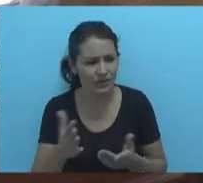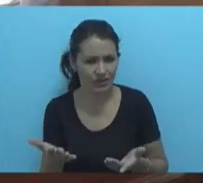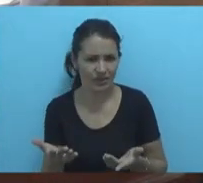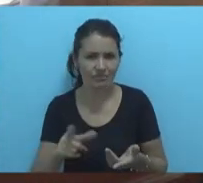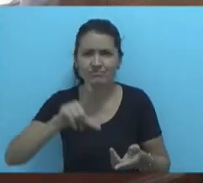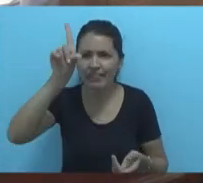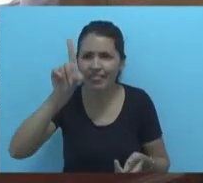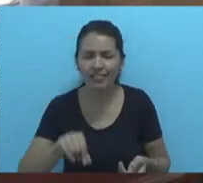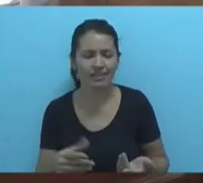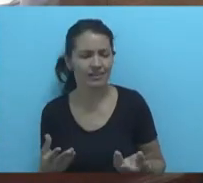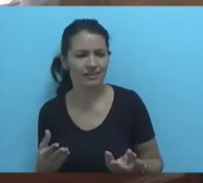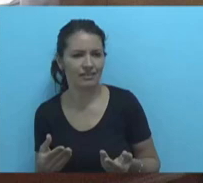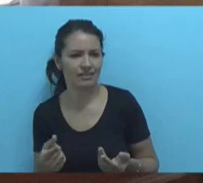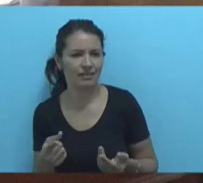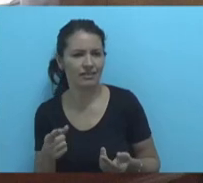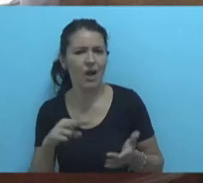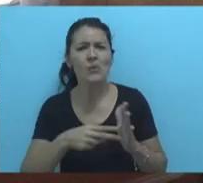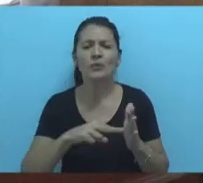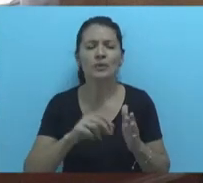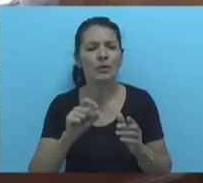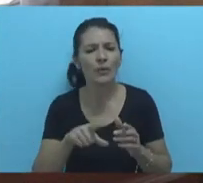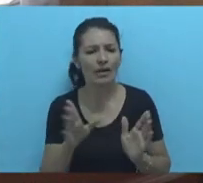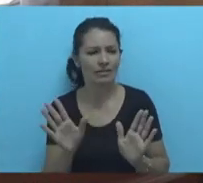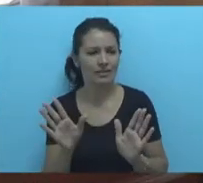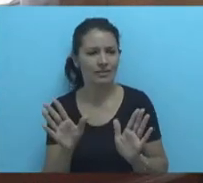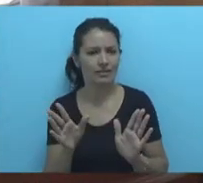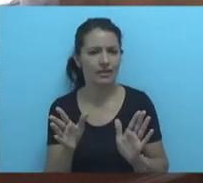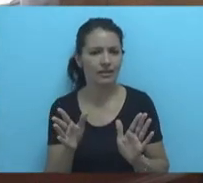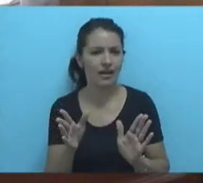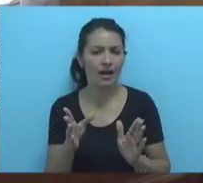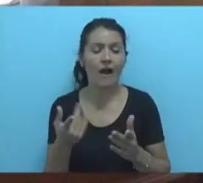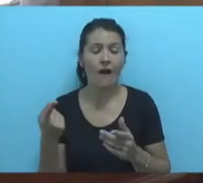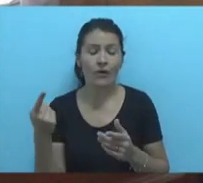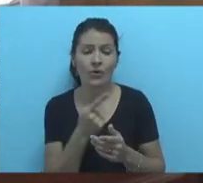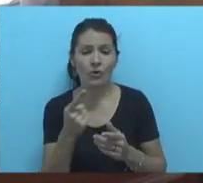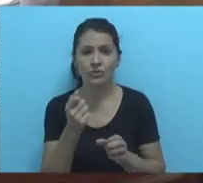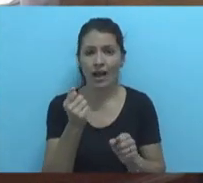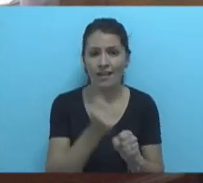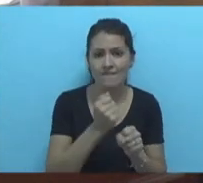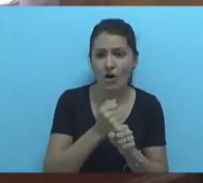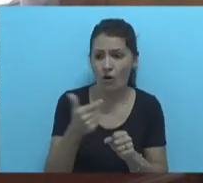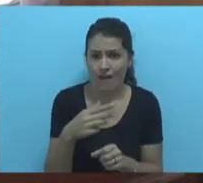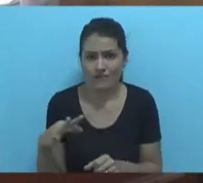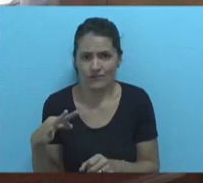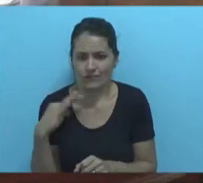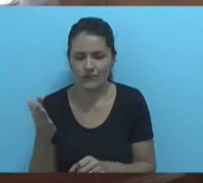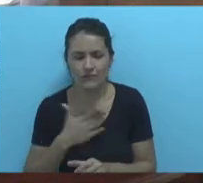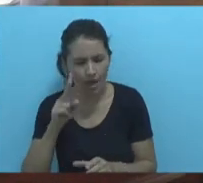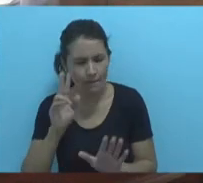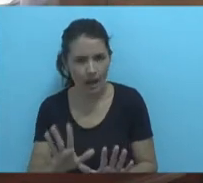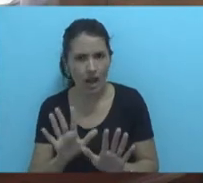previamente, lo que ponen en juego, además de su vida, que es lo más importante, son sus herramientas y sus materiales de trabajo,